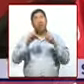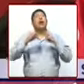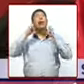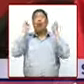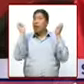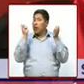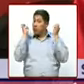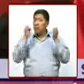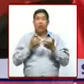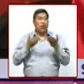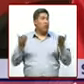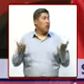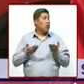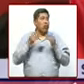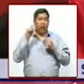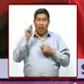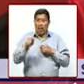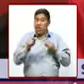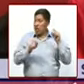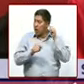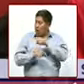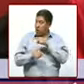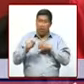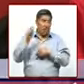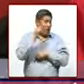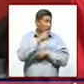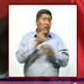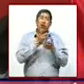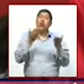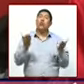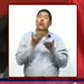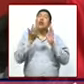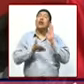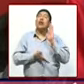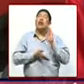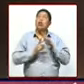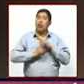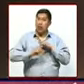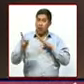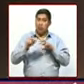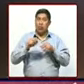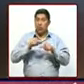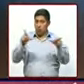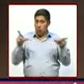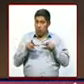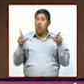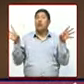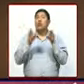emergencias, donde haya señalización de rutas de escape y puntos de reunión.